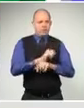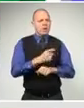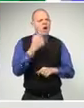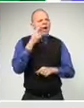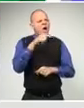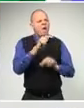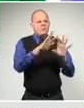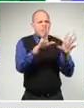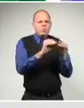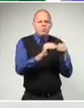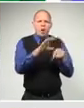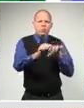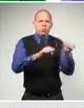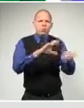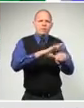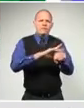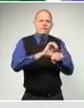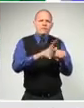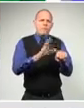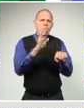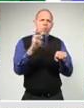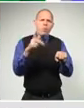del análisis de esas